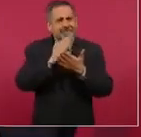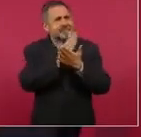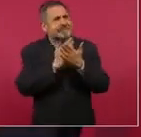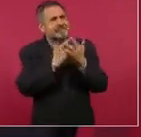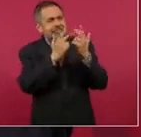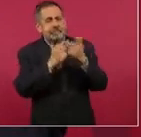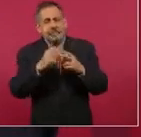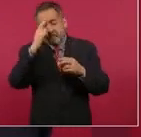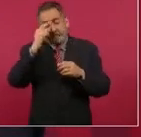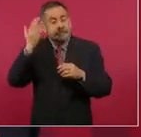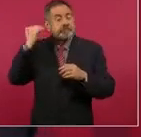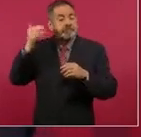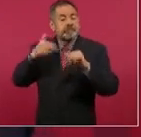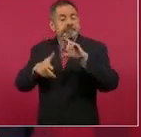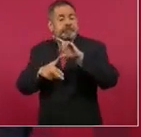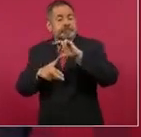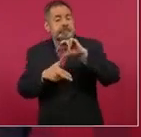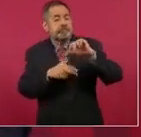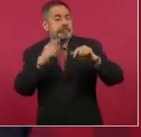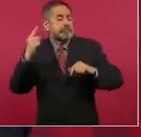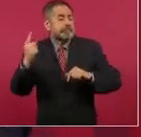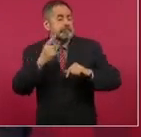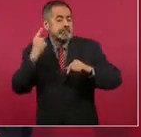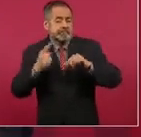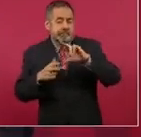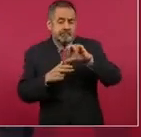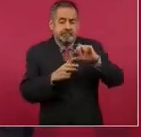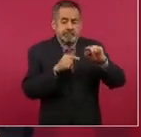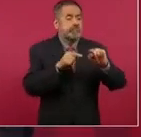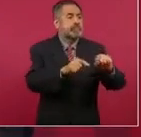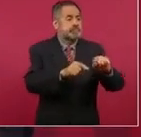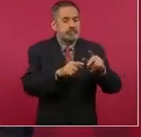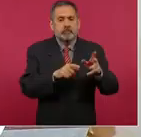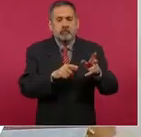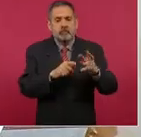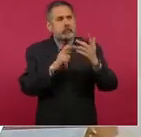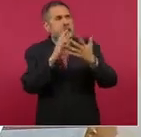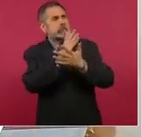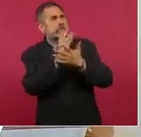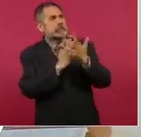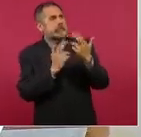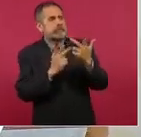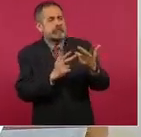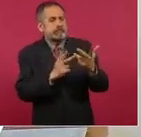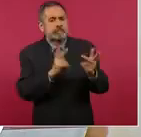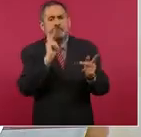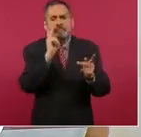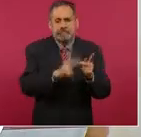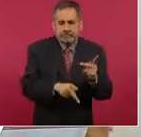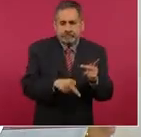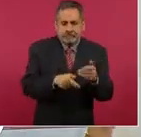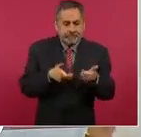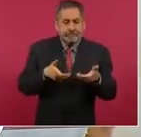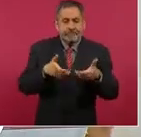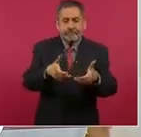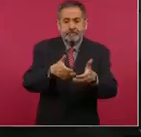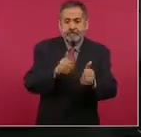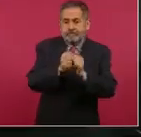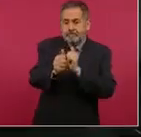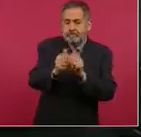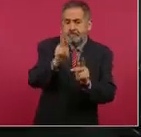los huracanes y se quedó interrumpida la carretera